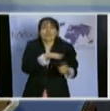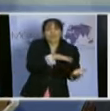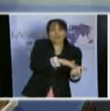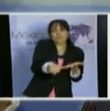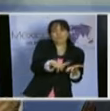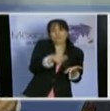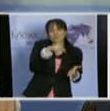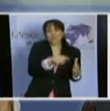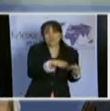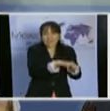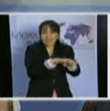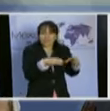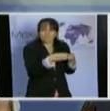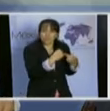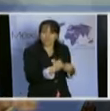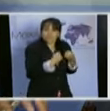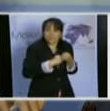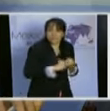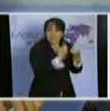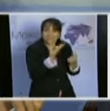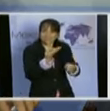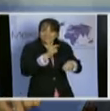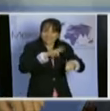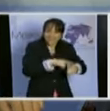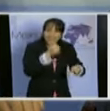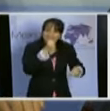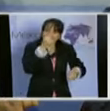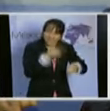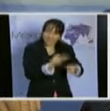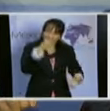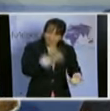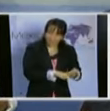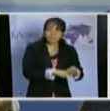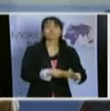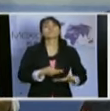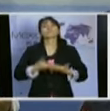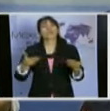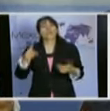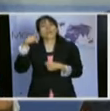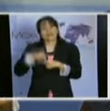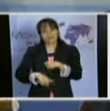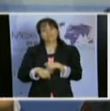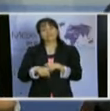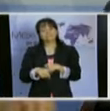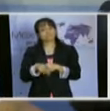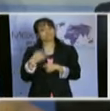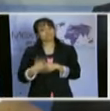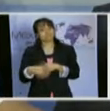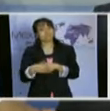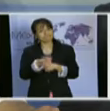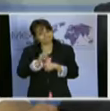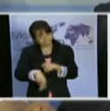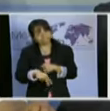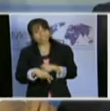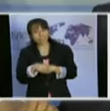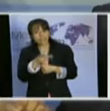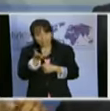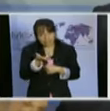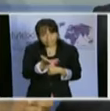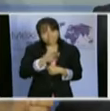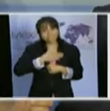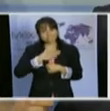sentido de futuro, saludamos este foro del Senado para contribuir a la agenda de